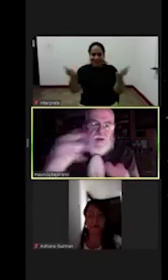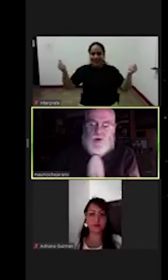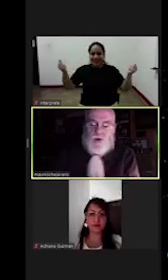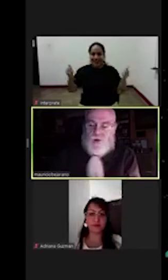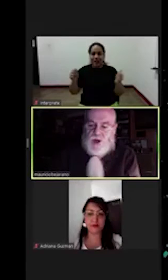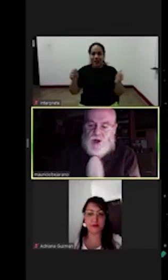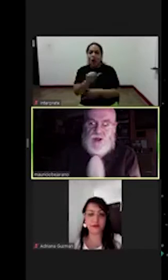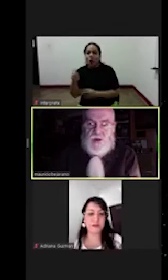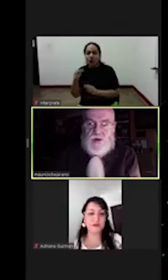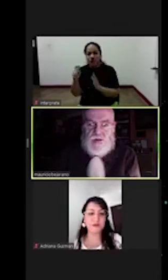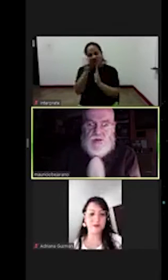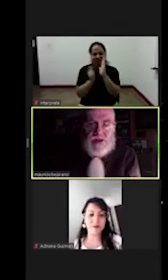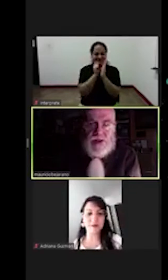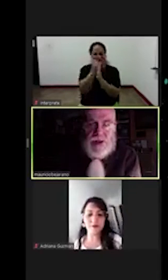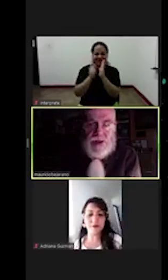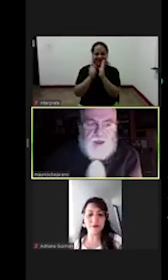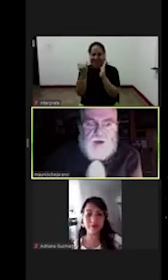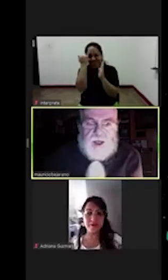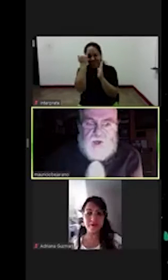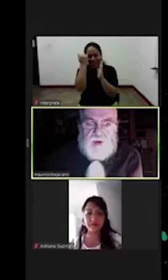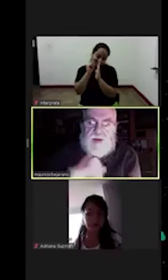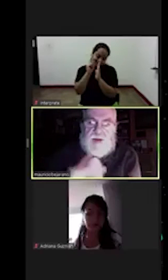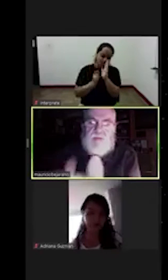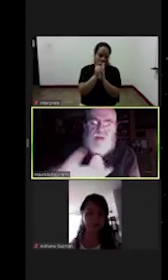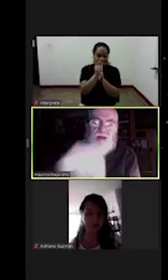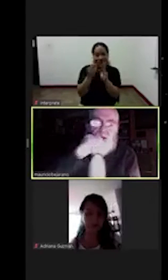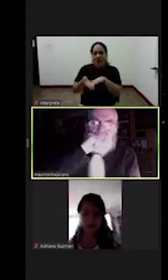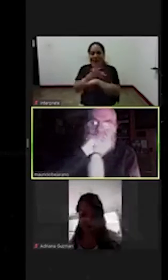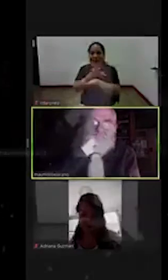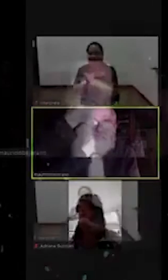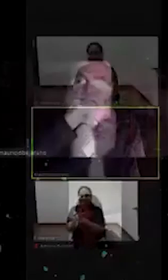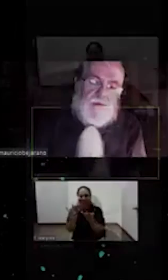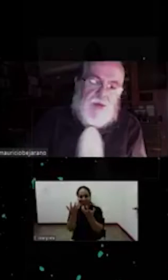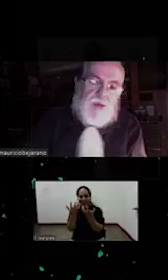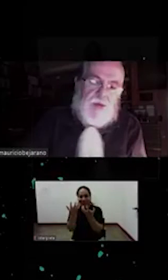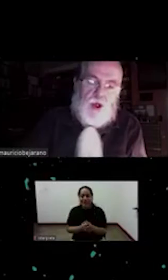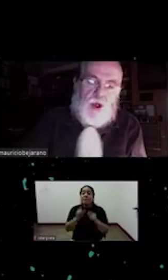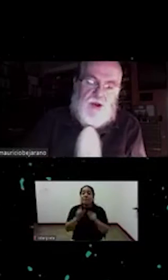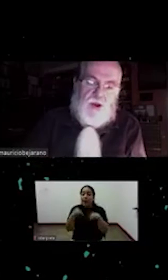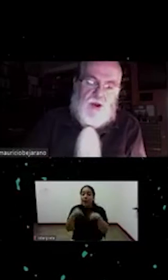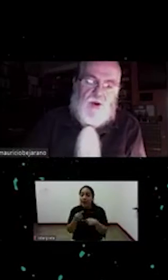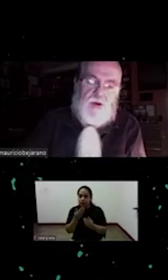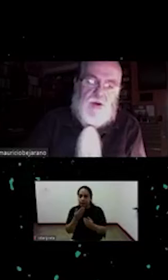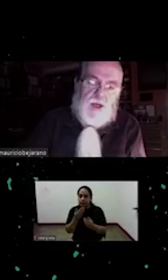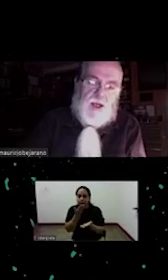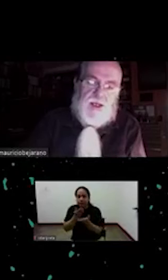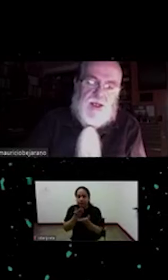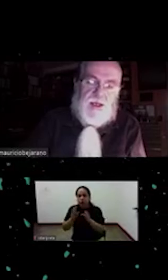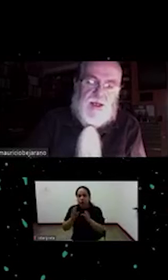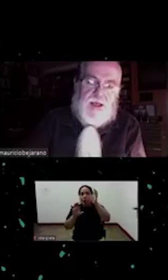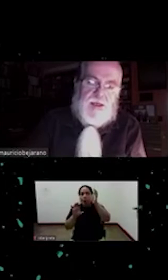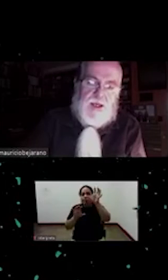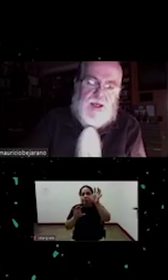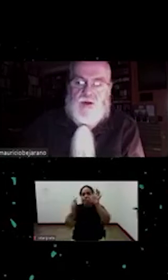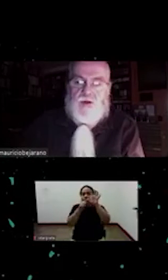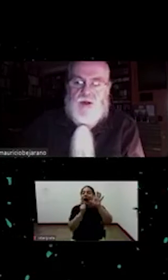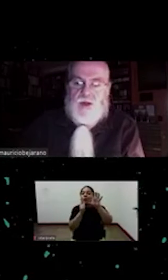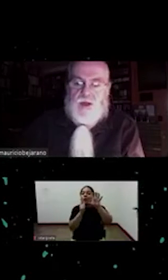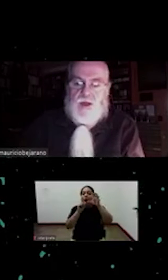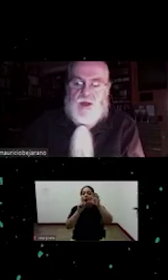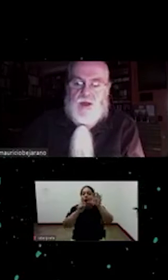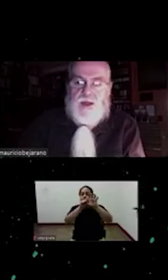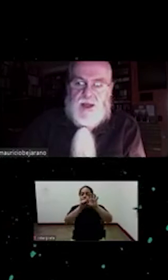monachos de las ideas que yo quería montar. Quería montar también unos hidrófonos en el río y en la sala interna del